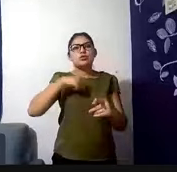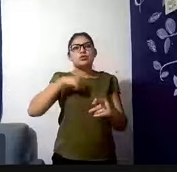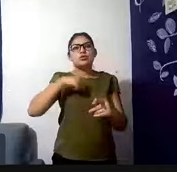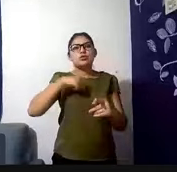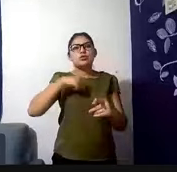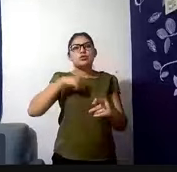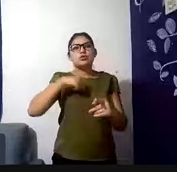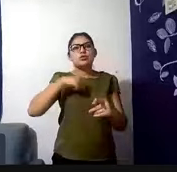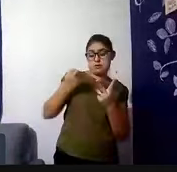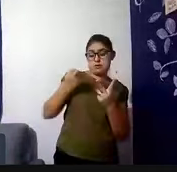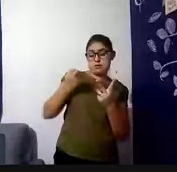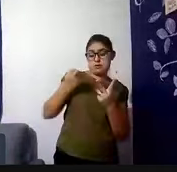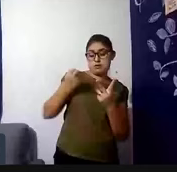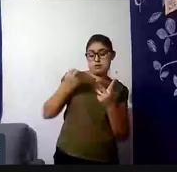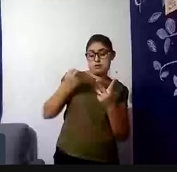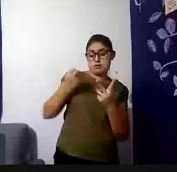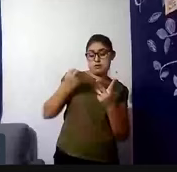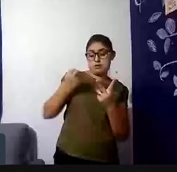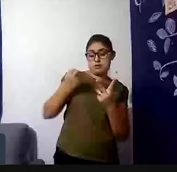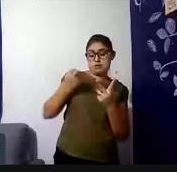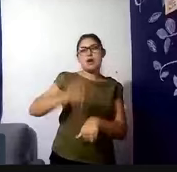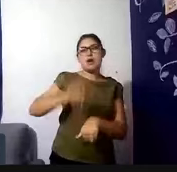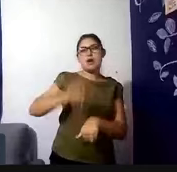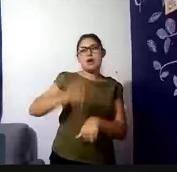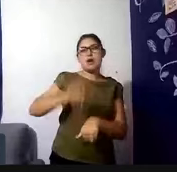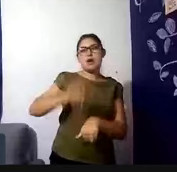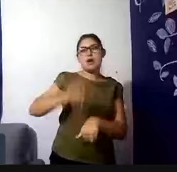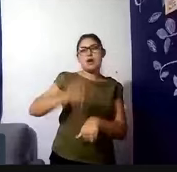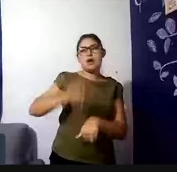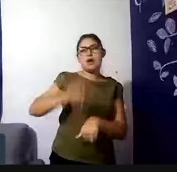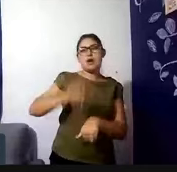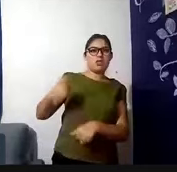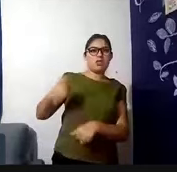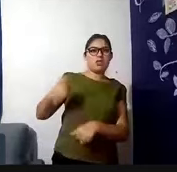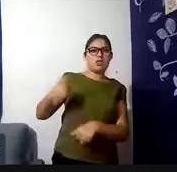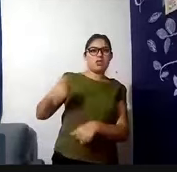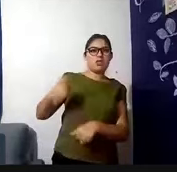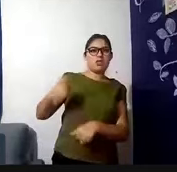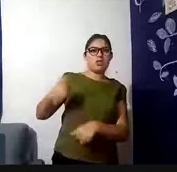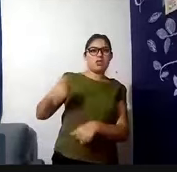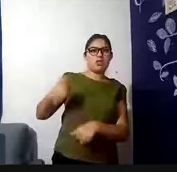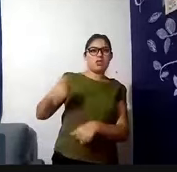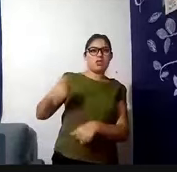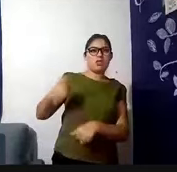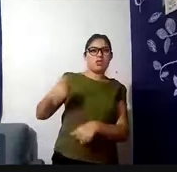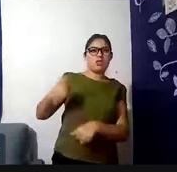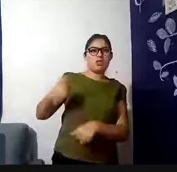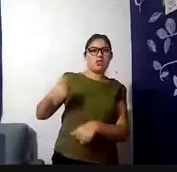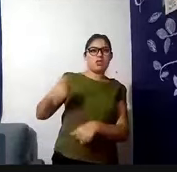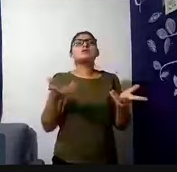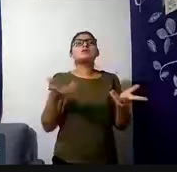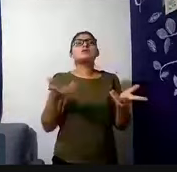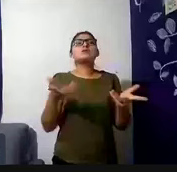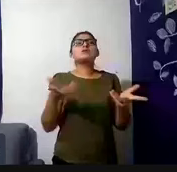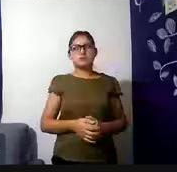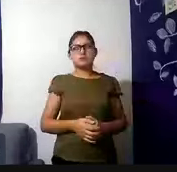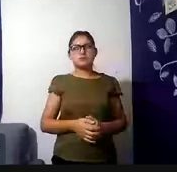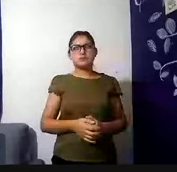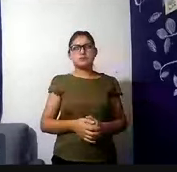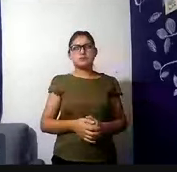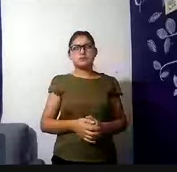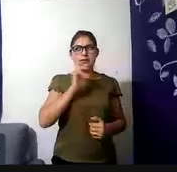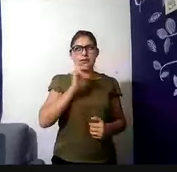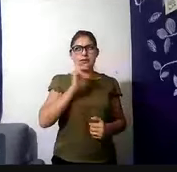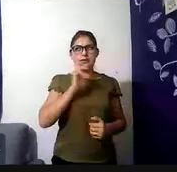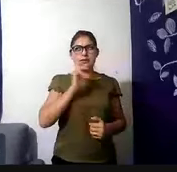Ok, o sea, el bullying sucede en todos los niveles. ¿Cómo lidiar con las calumnias y el desprestigio? ¿Esa es la pregunta? Esa es la